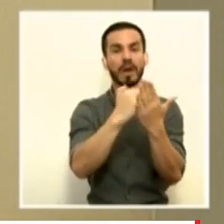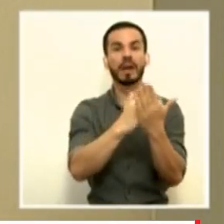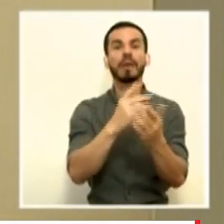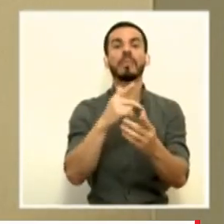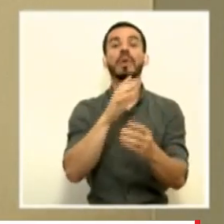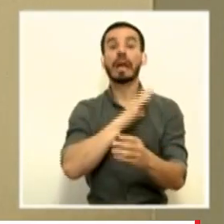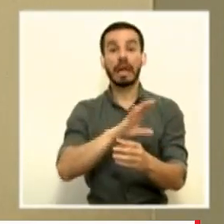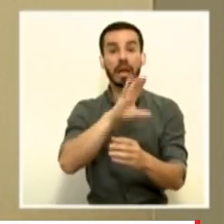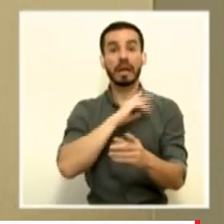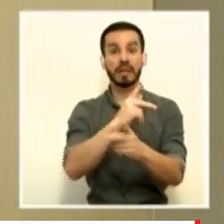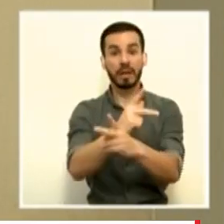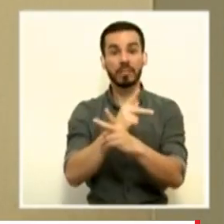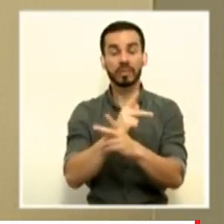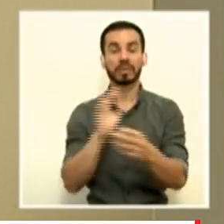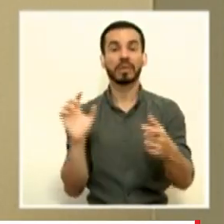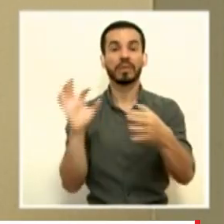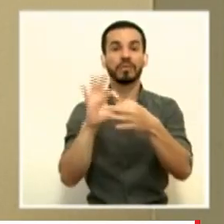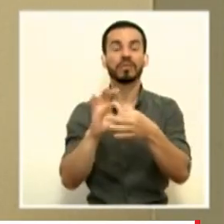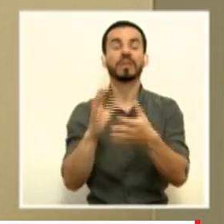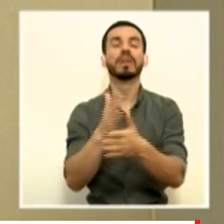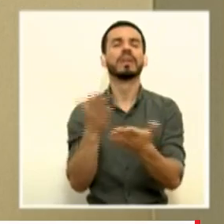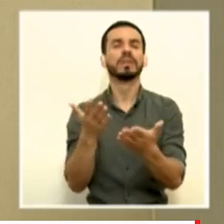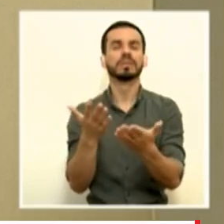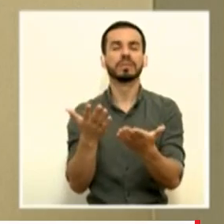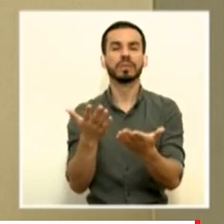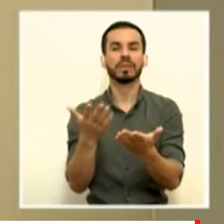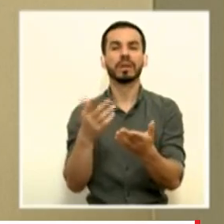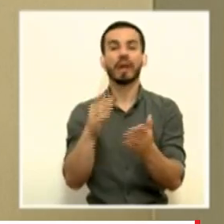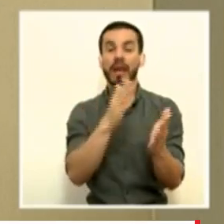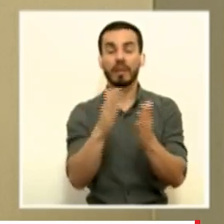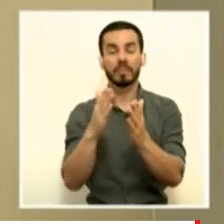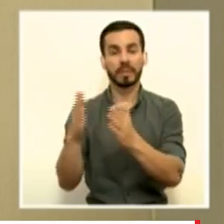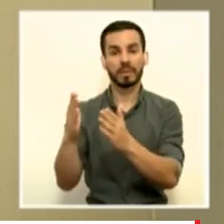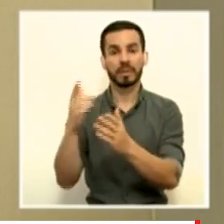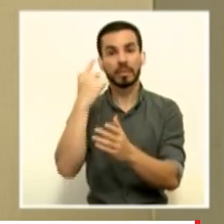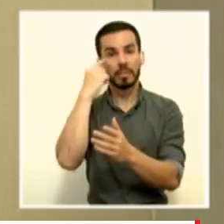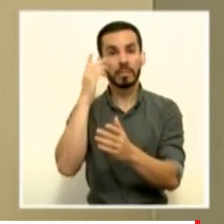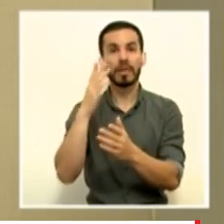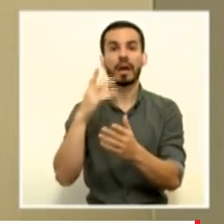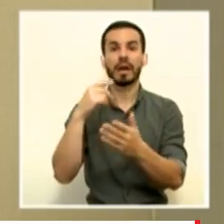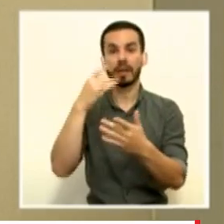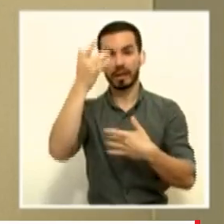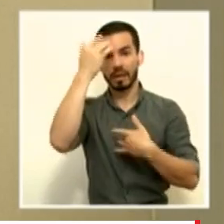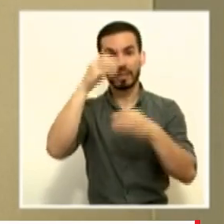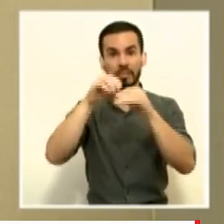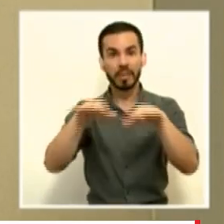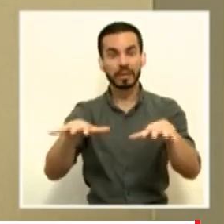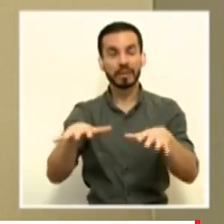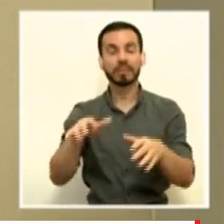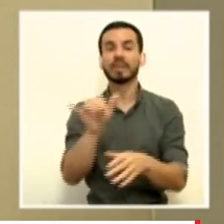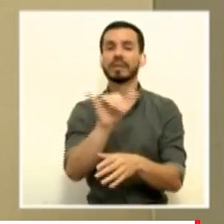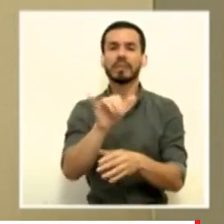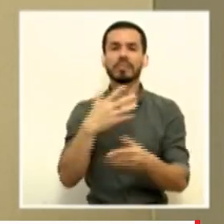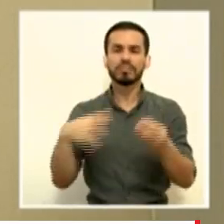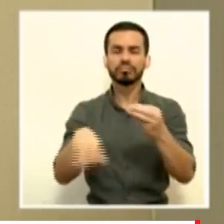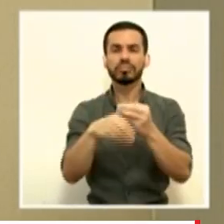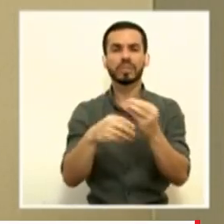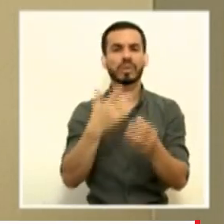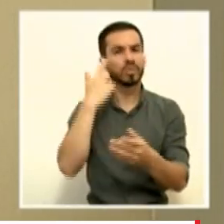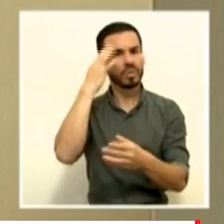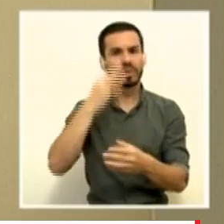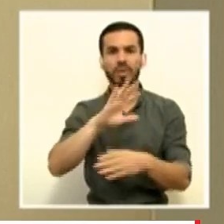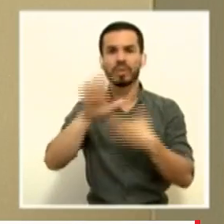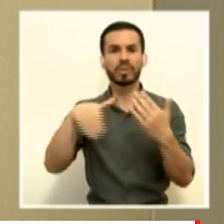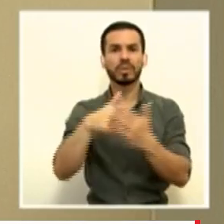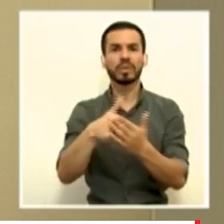de protección con respecto a la preparación para la pandemia. Y también además que yo creo que aquí